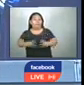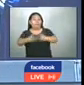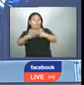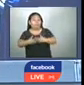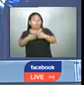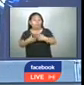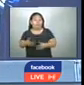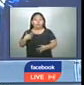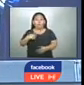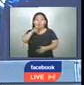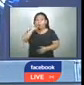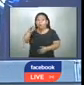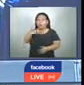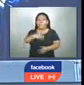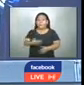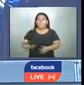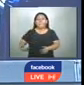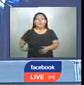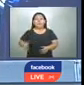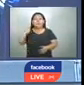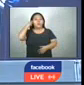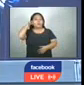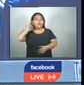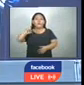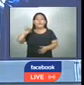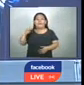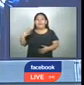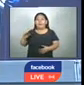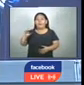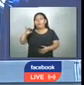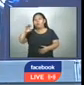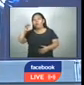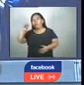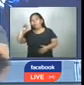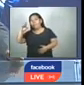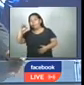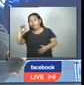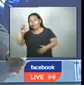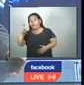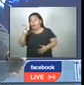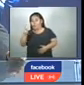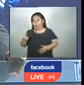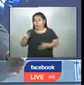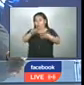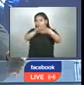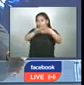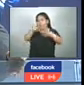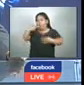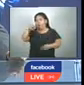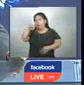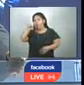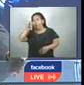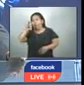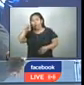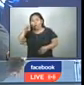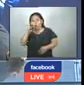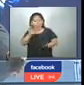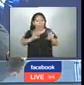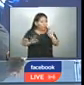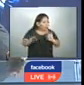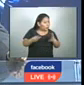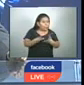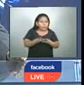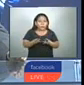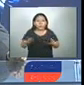Así lo aseguró el presidente de la Cámara de Comercio en El Salvador. Esto Jorge Asbún dijo que además persiste la escasez materias